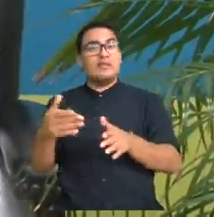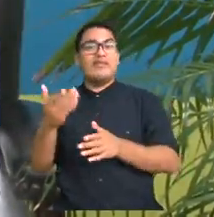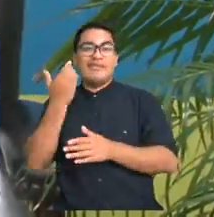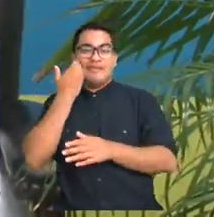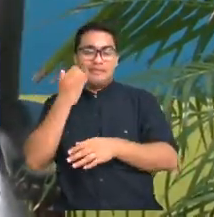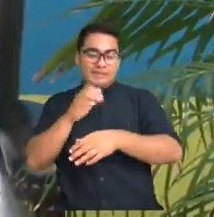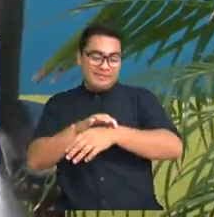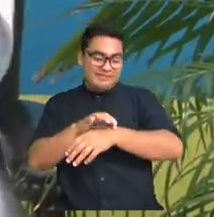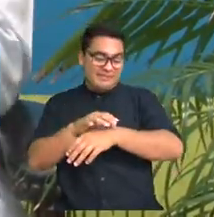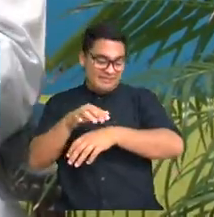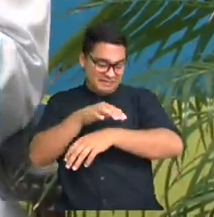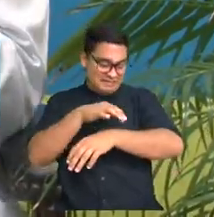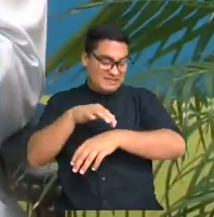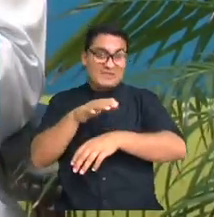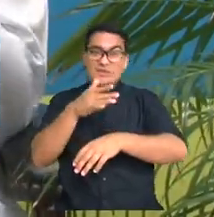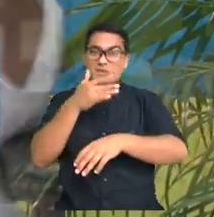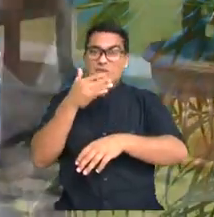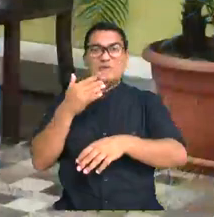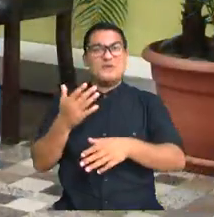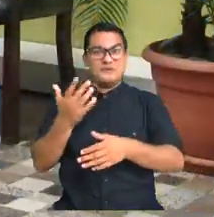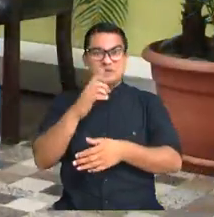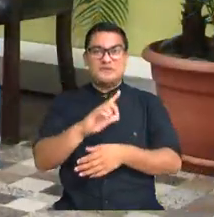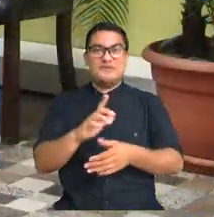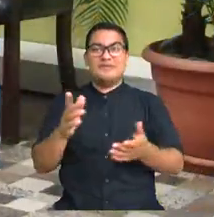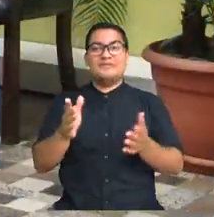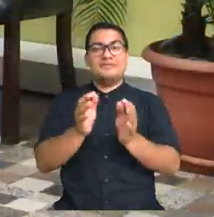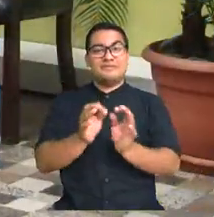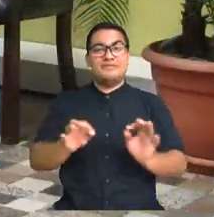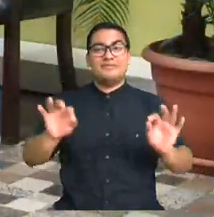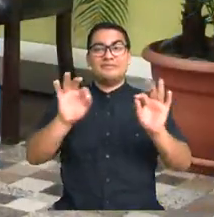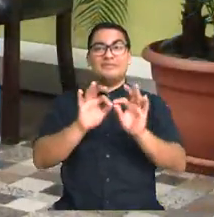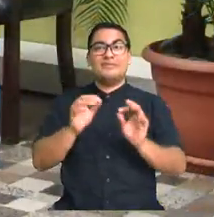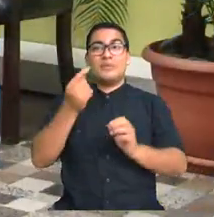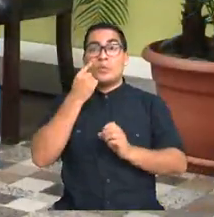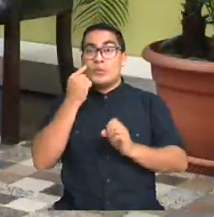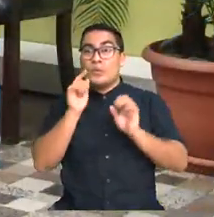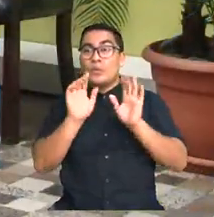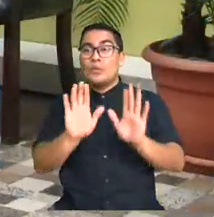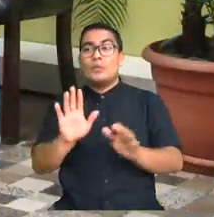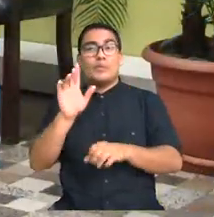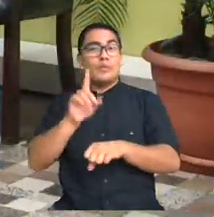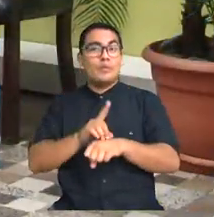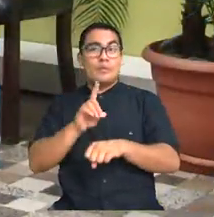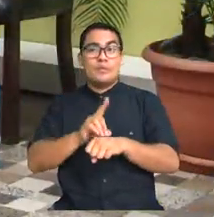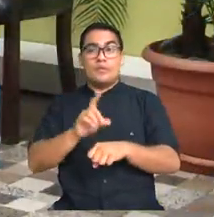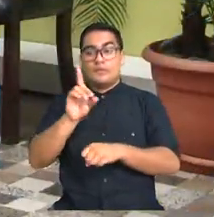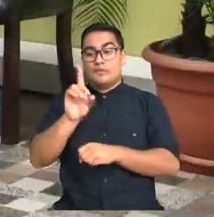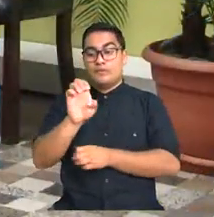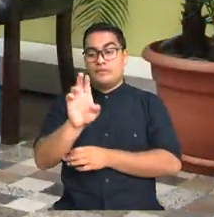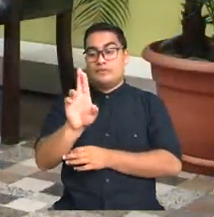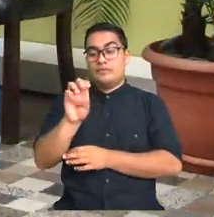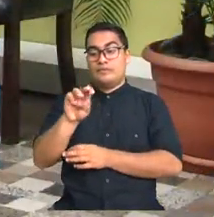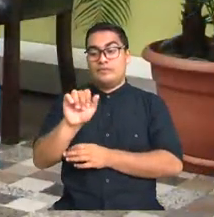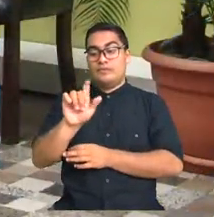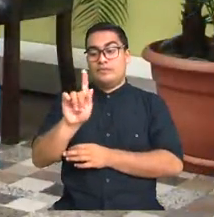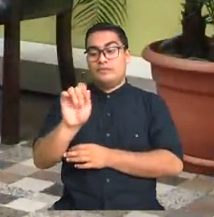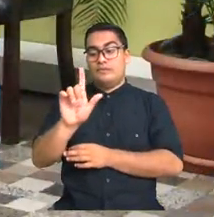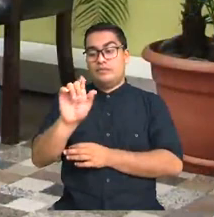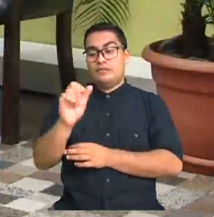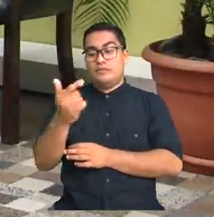especiales que debe el paciente verlos directamente con su dermatólogo, no automedicarse